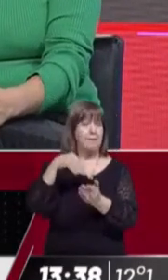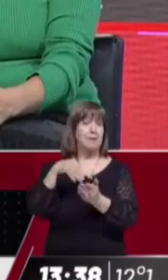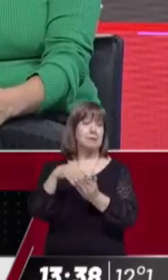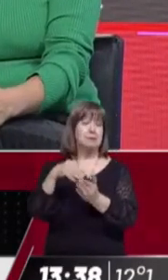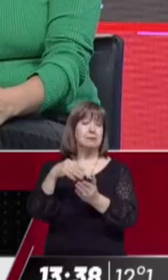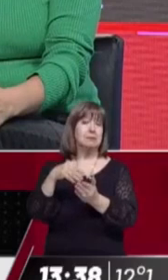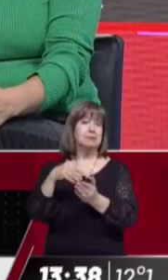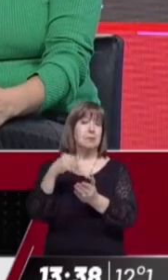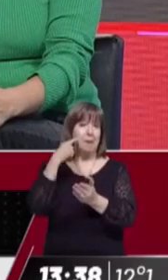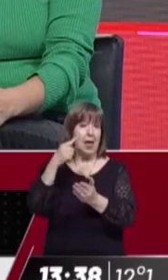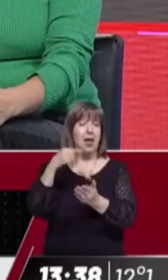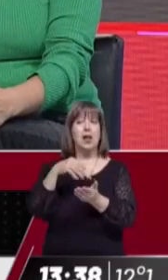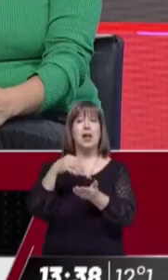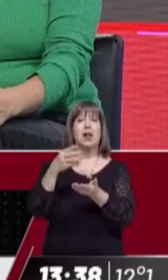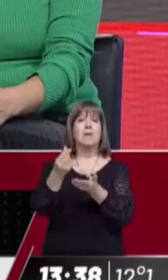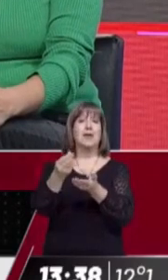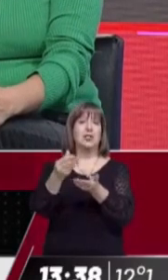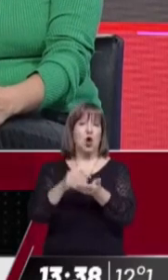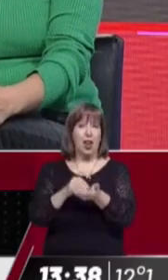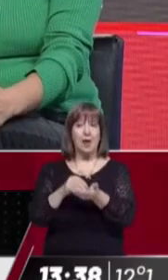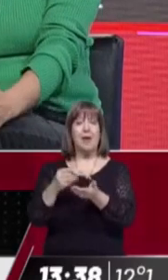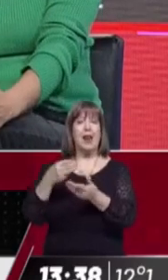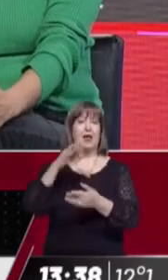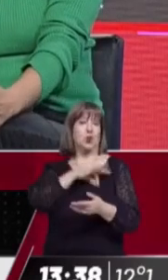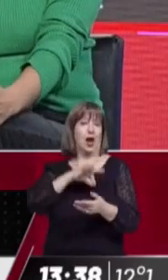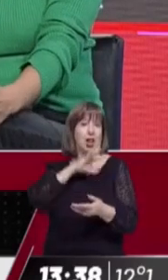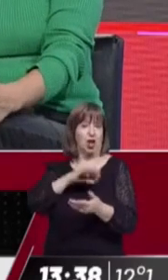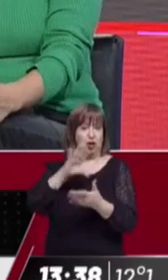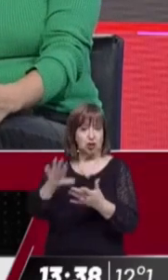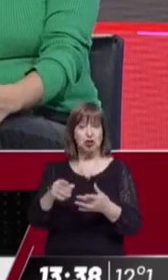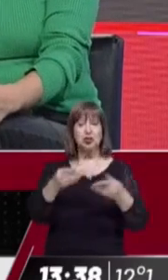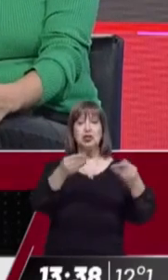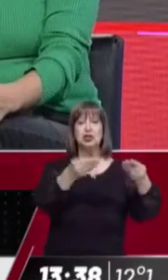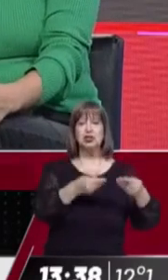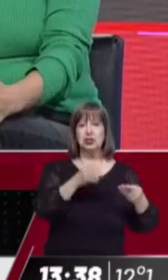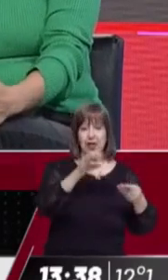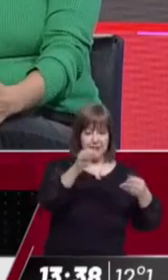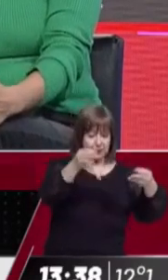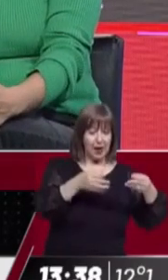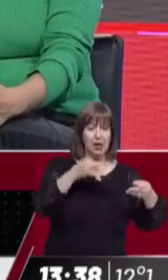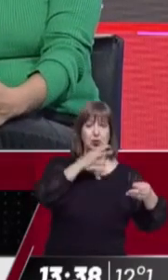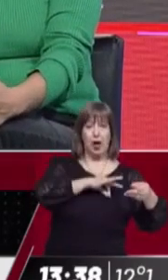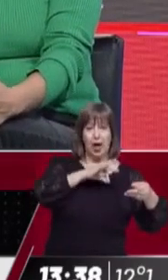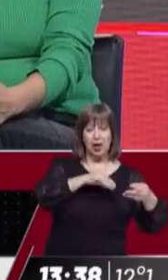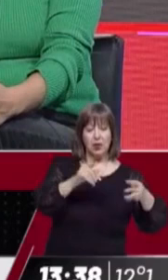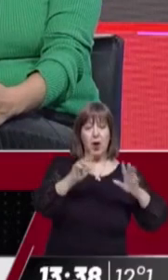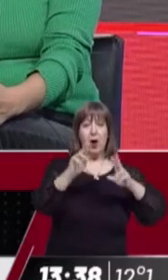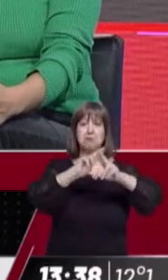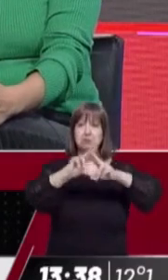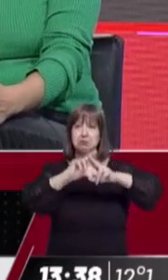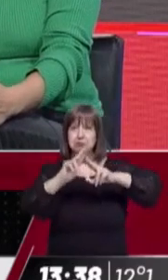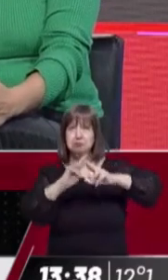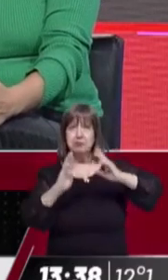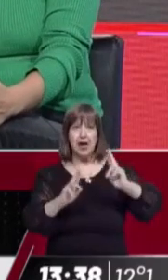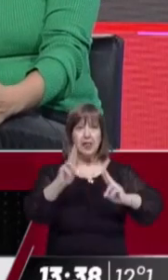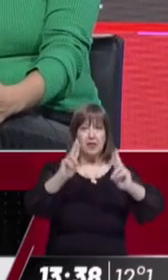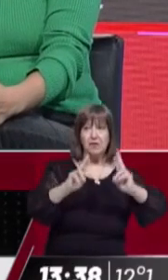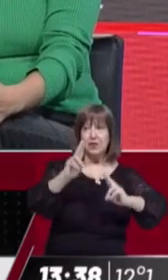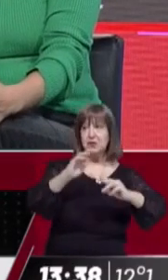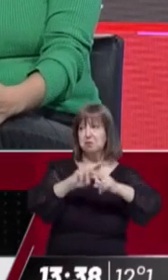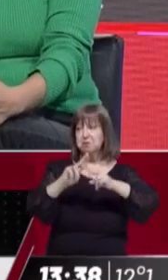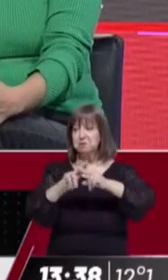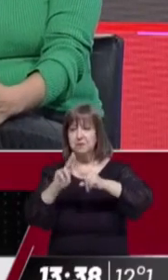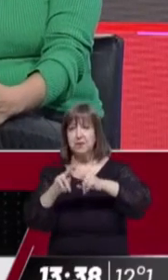presentar y vamos a pedir ese presupuesto que va a incluir Los sueldos algunos arreglos en edificios municipales